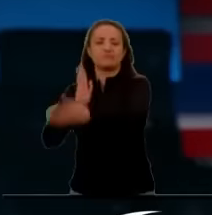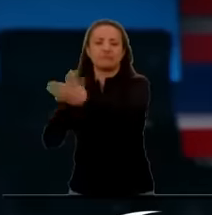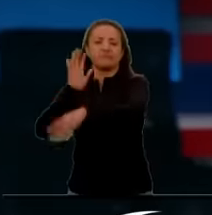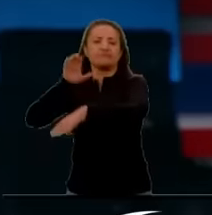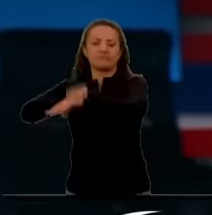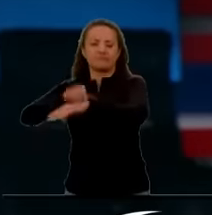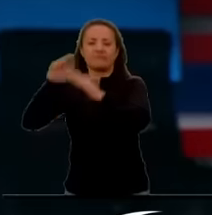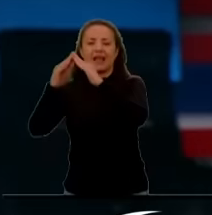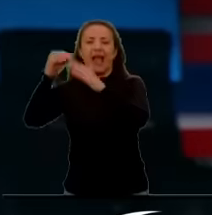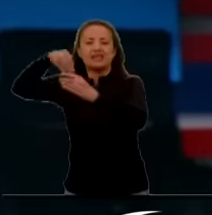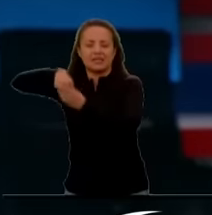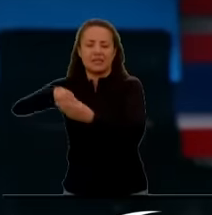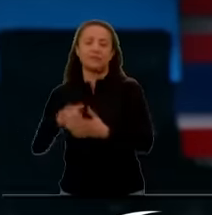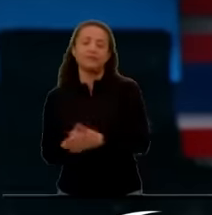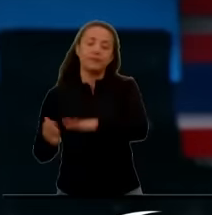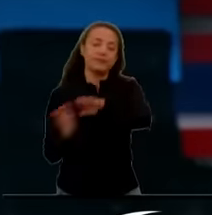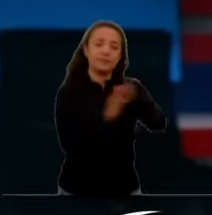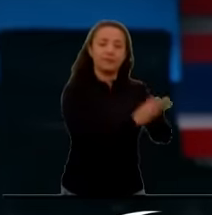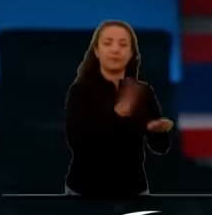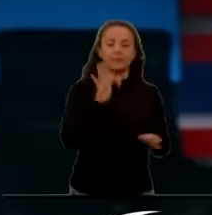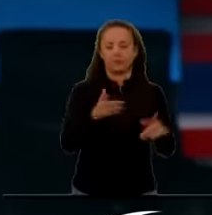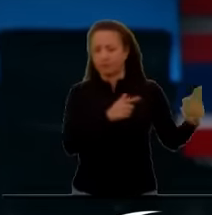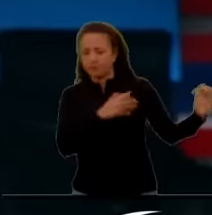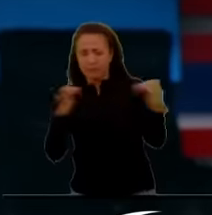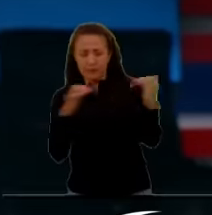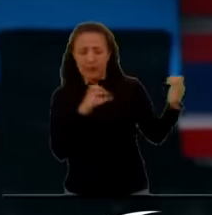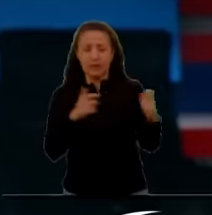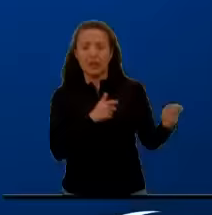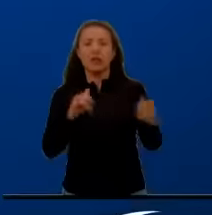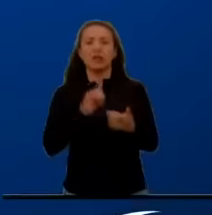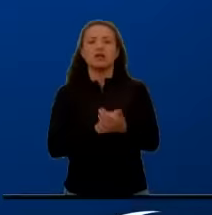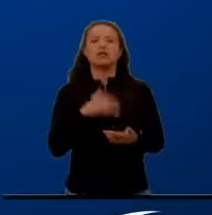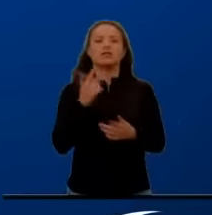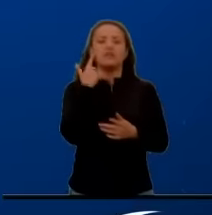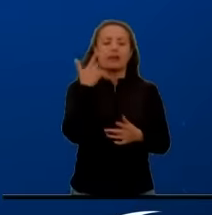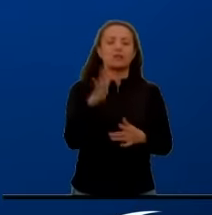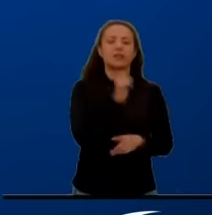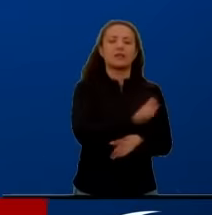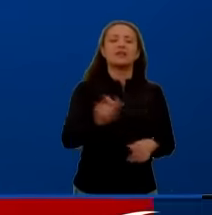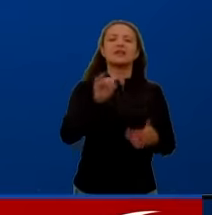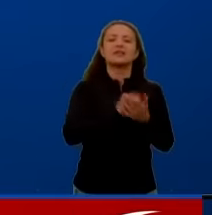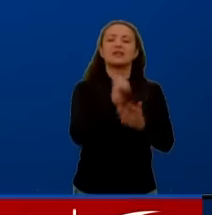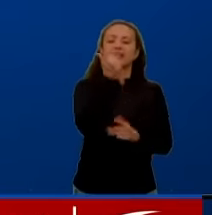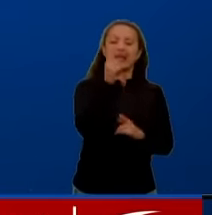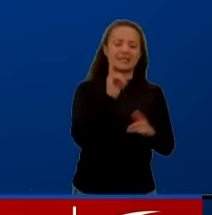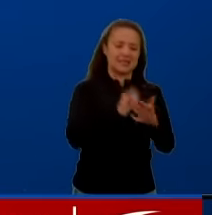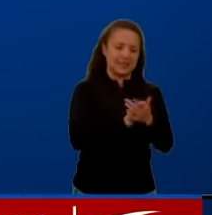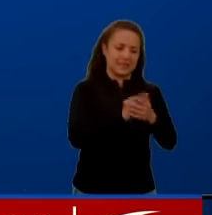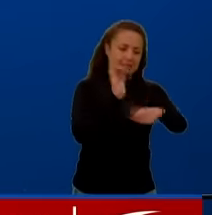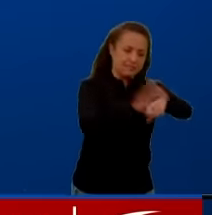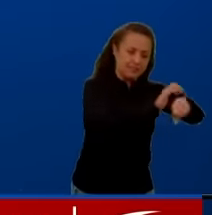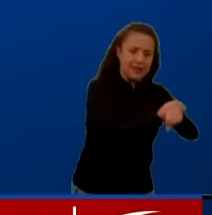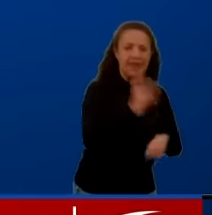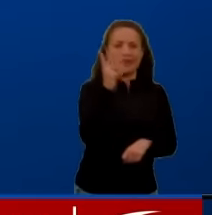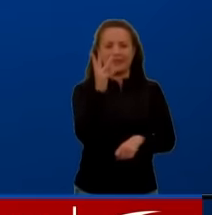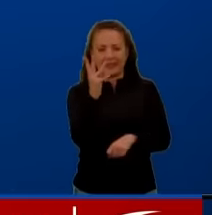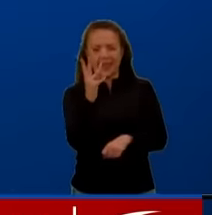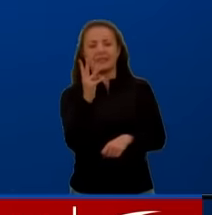Fuertes combates en Tolima dejan 3 presuntos disidentes muertos, 2 heridos y 10 capturados. Los enfrentamientos entre las